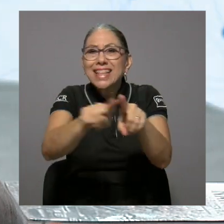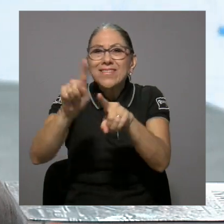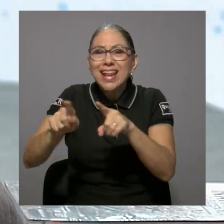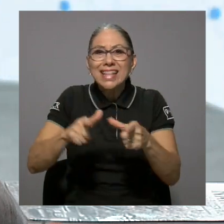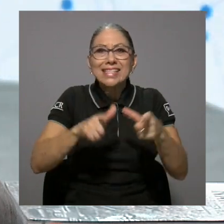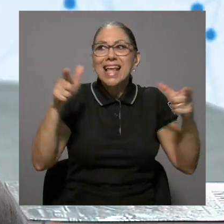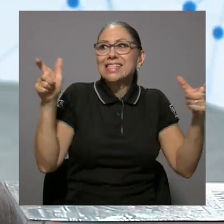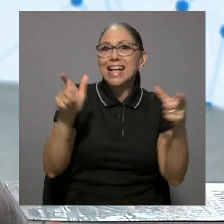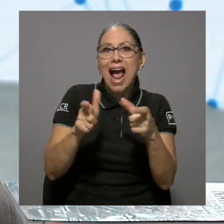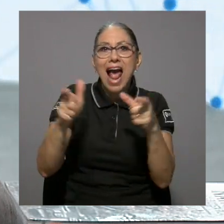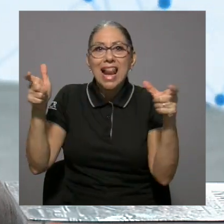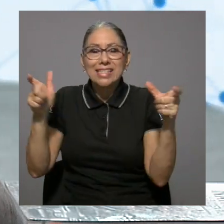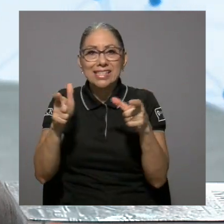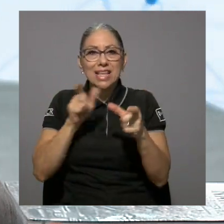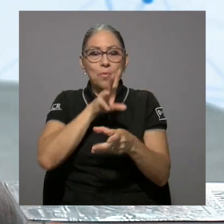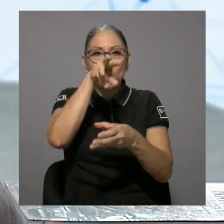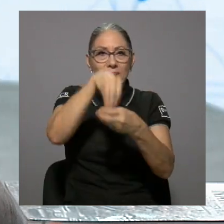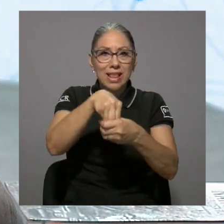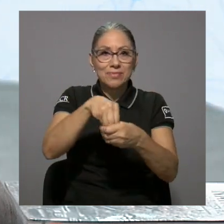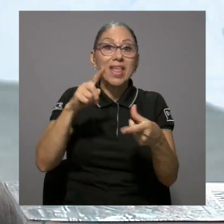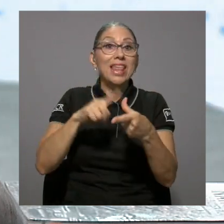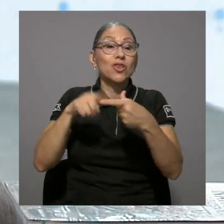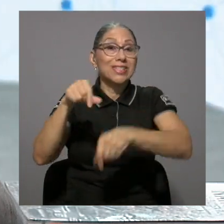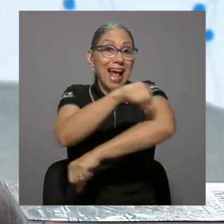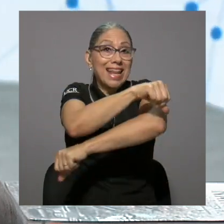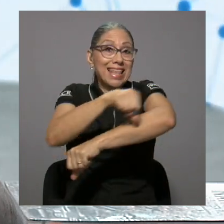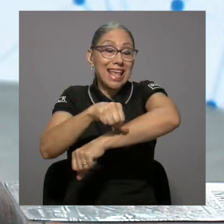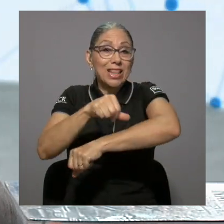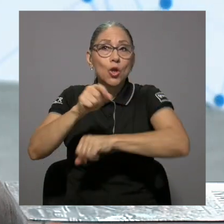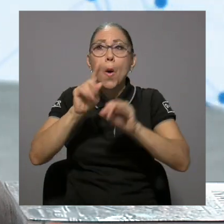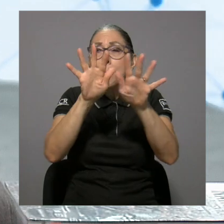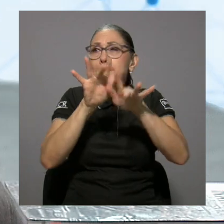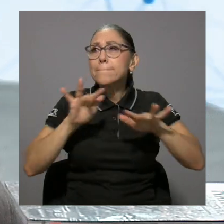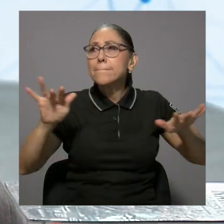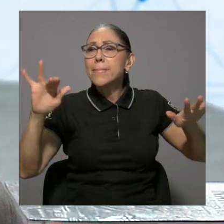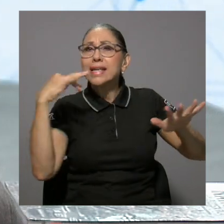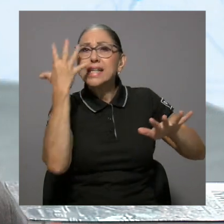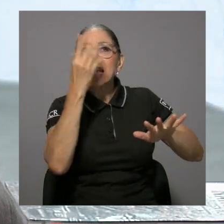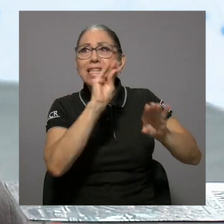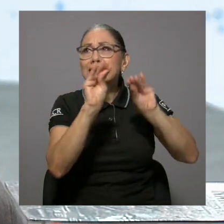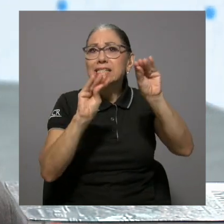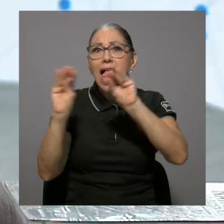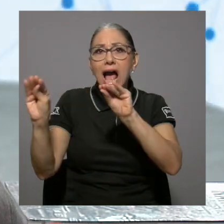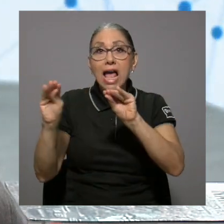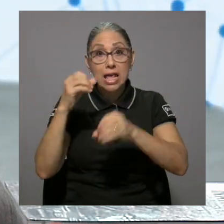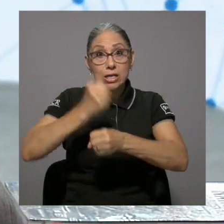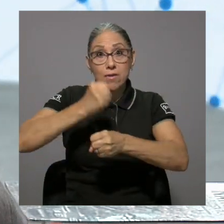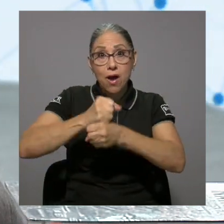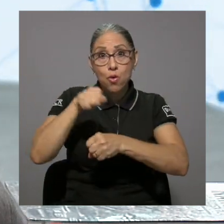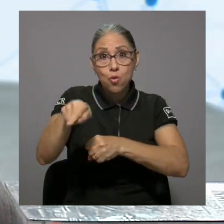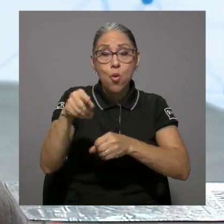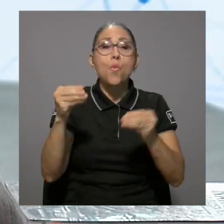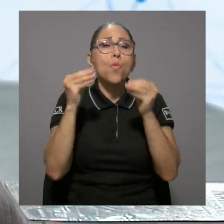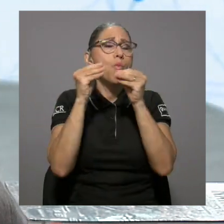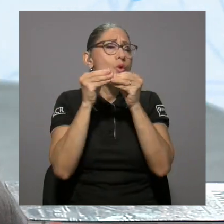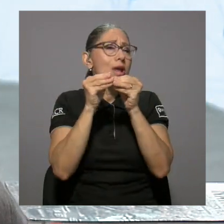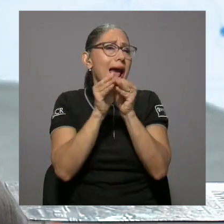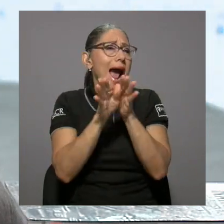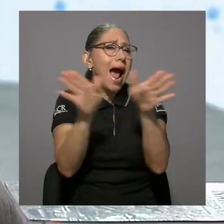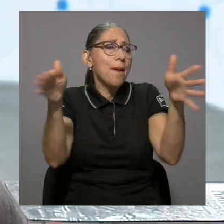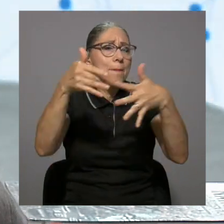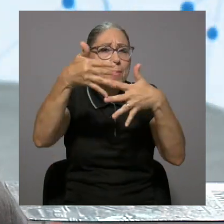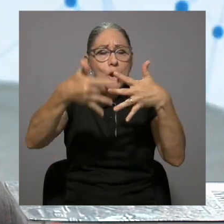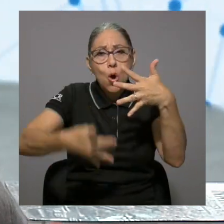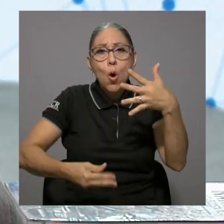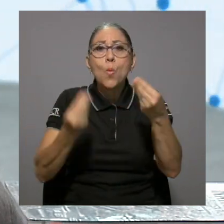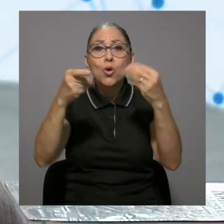involucradas. Entonces, el trabajo de un paisajista o arquitecto paisajista es muy amplio y muy necesario. En la actualidad es una